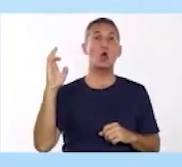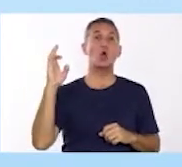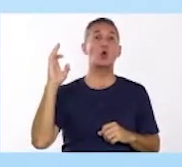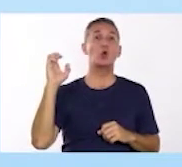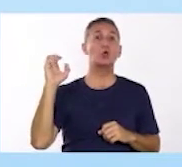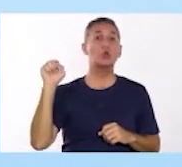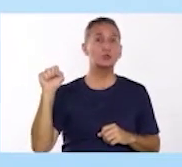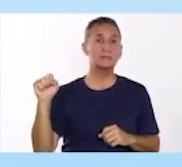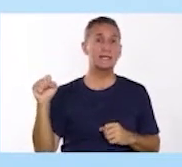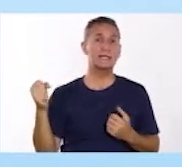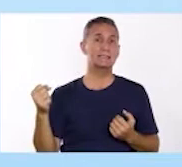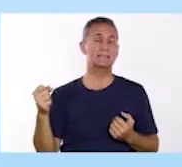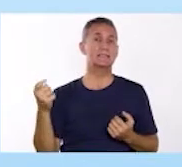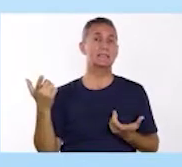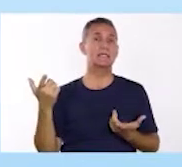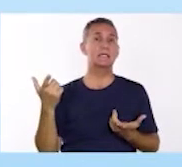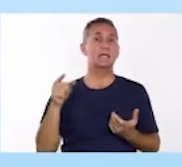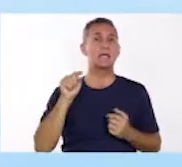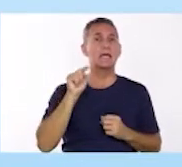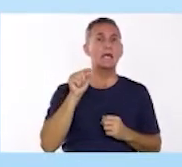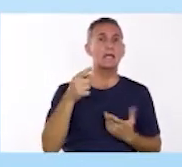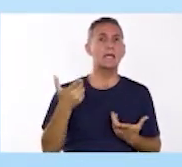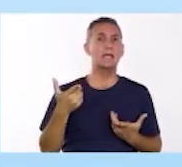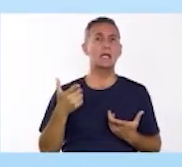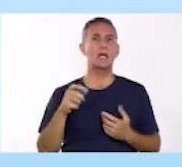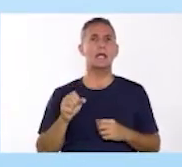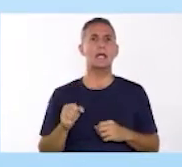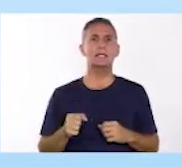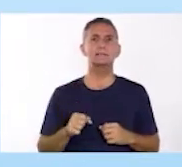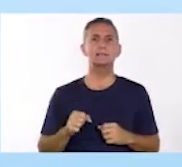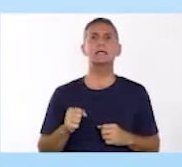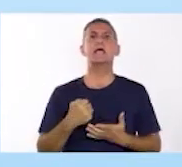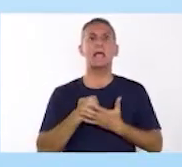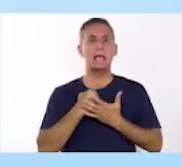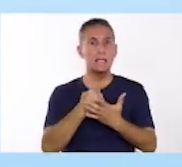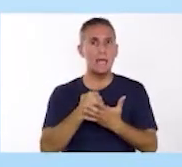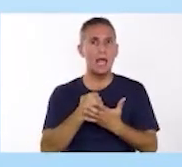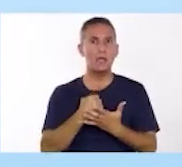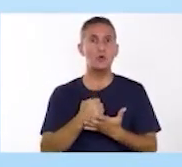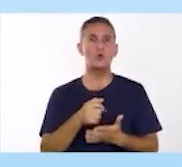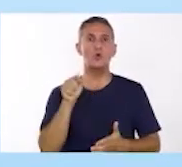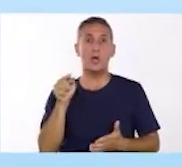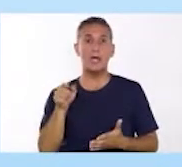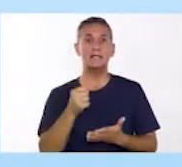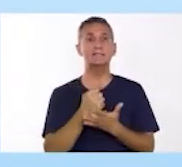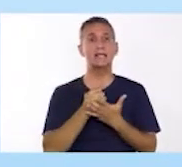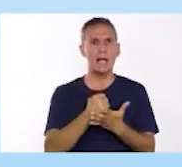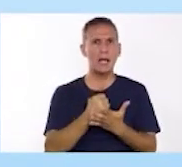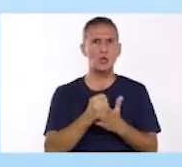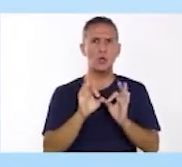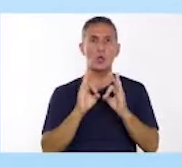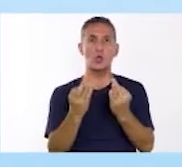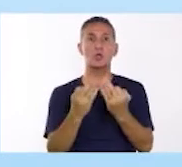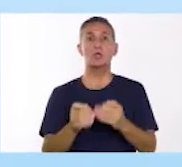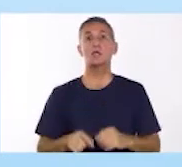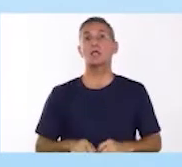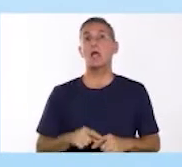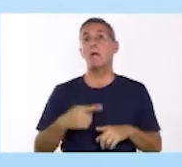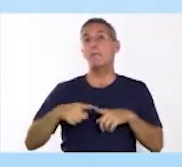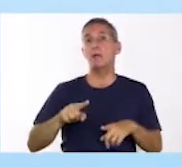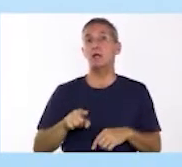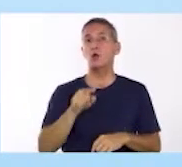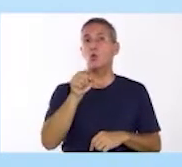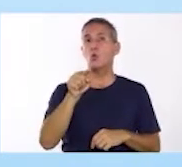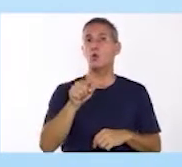se convierte en un monstruoso insecto, es el sustento de la familia. Bien, y a partir de él